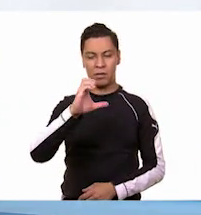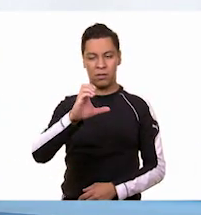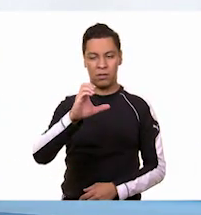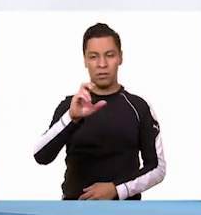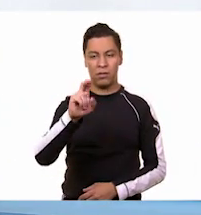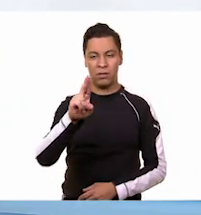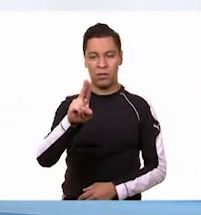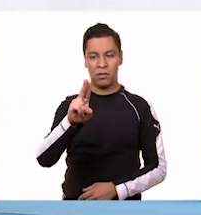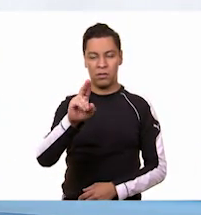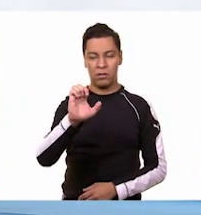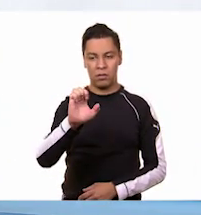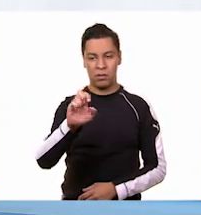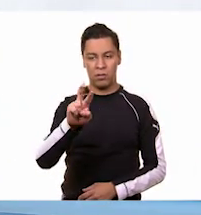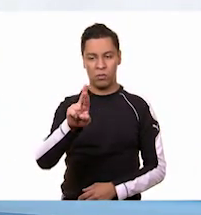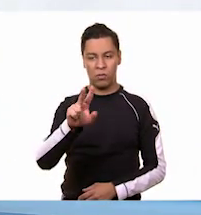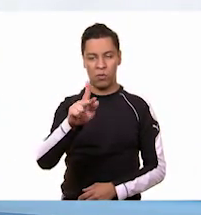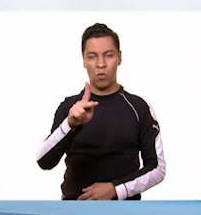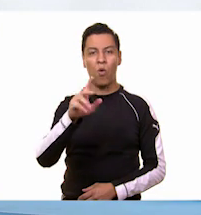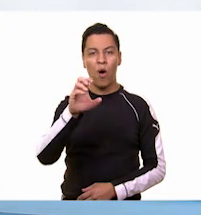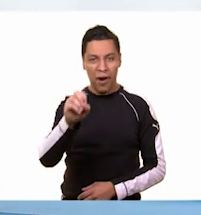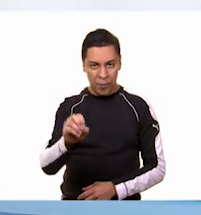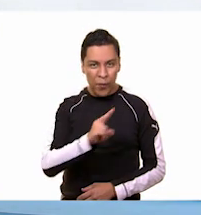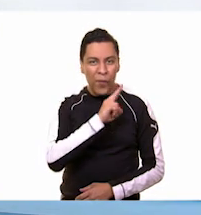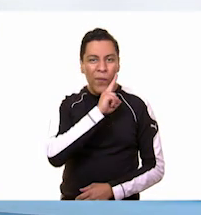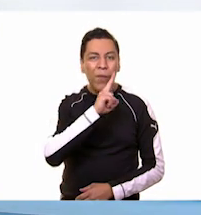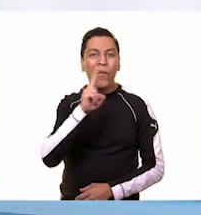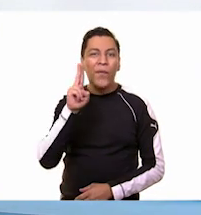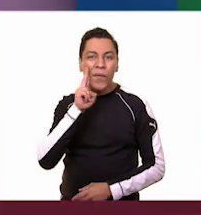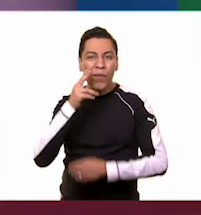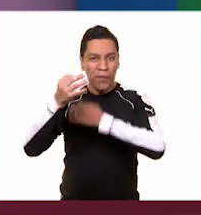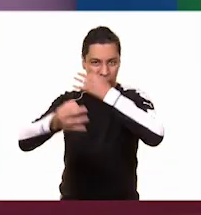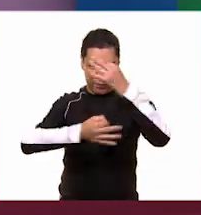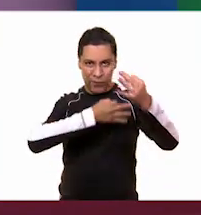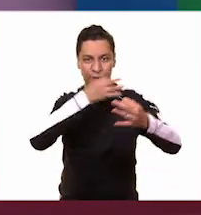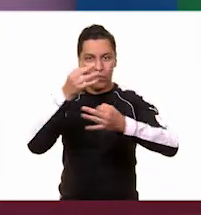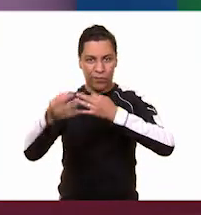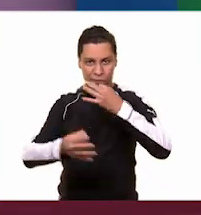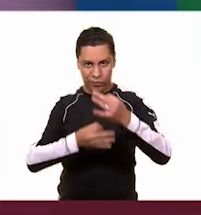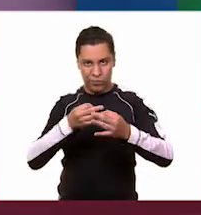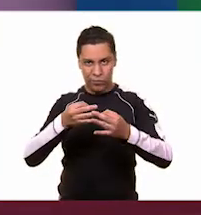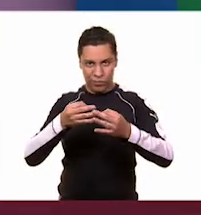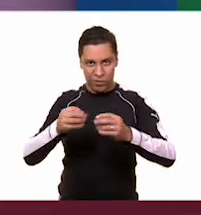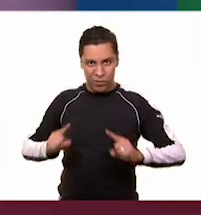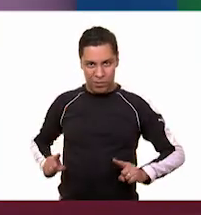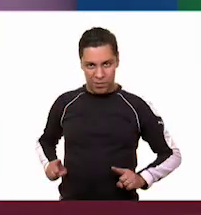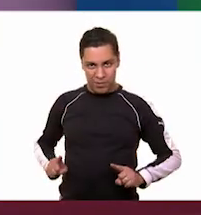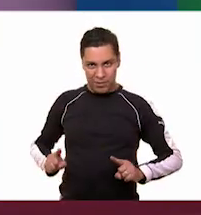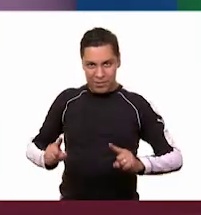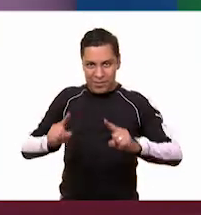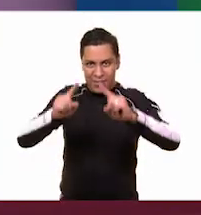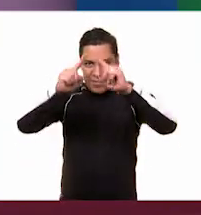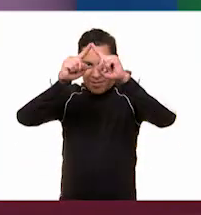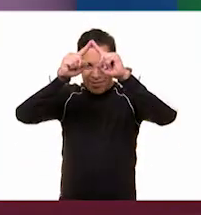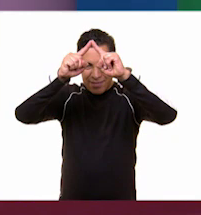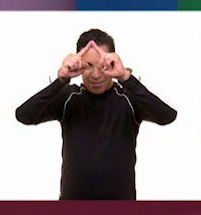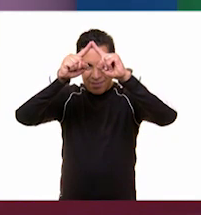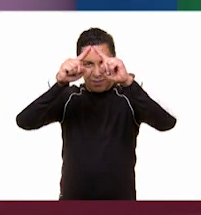prueba en la que el alumno ganó. ¿Ves, Raulito? La estructura de la pirámide invertida no es tan complicada como